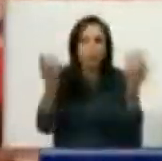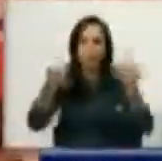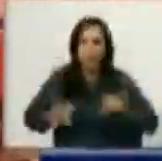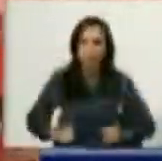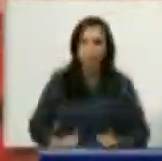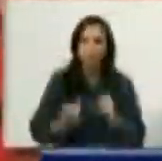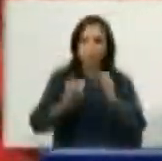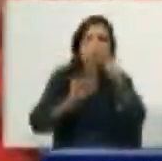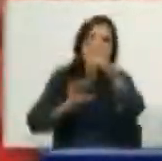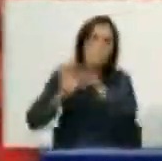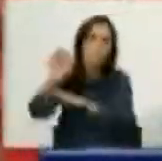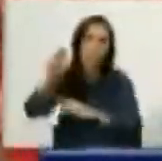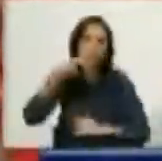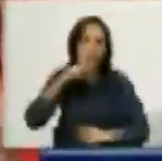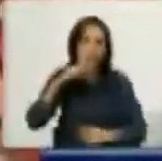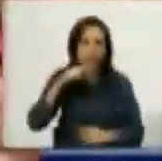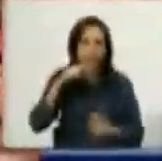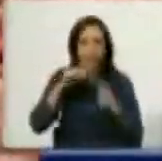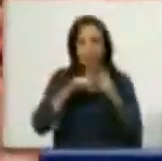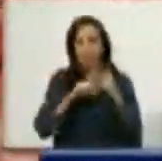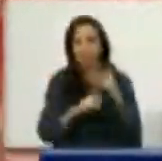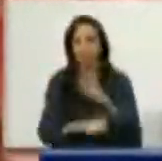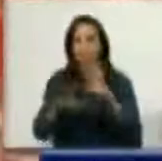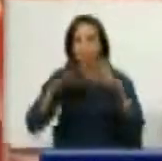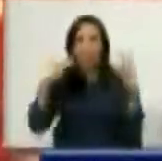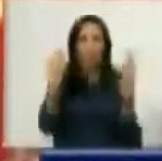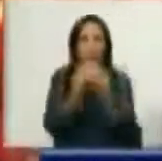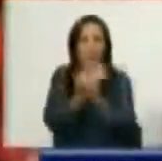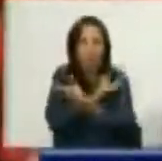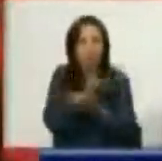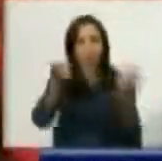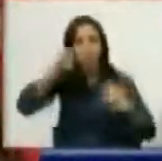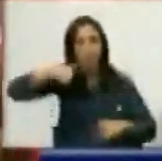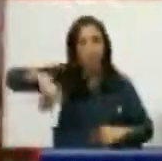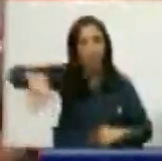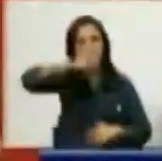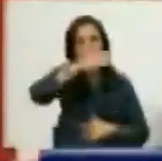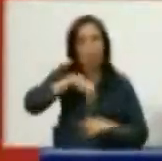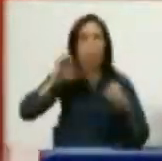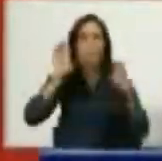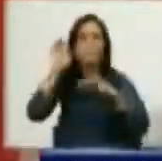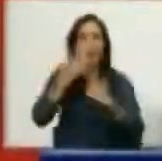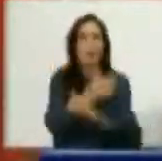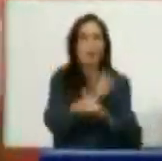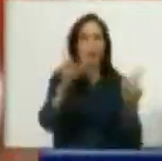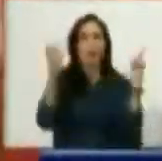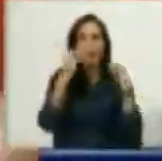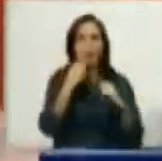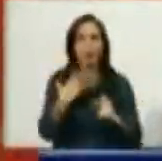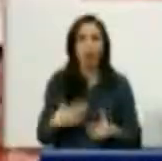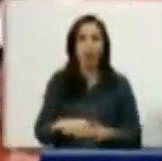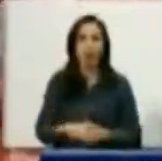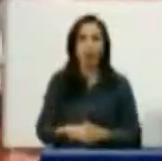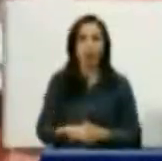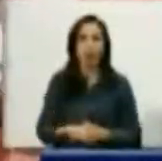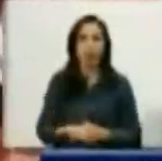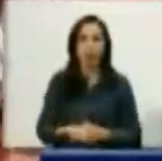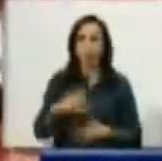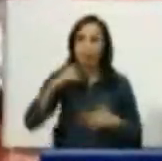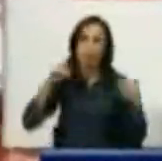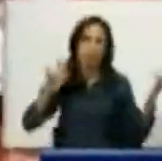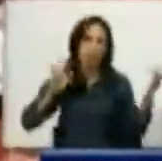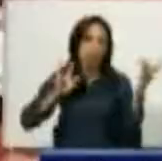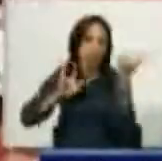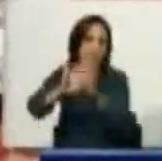patria mis nietos patria para el pueblo patria libre bonita y buena te quiero